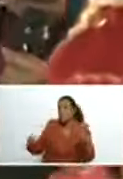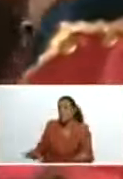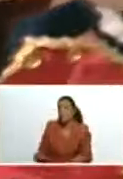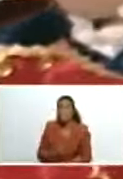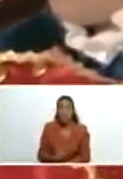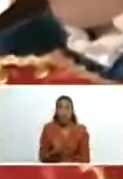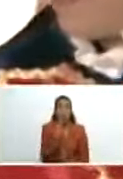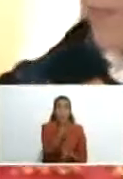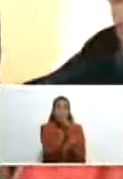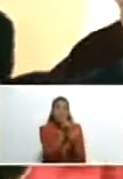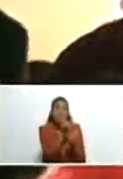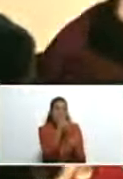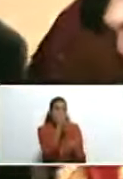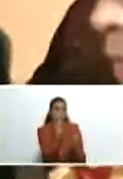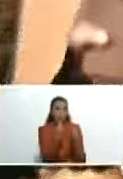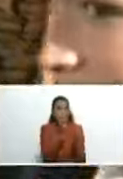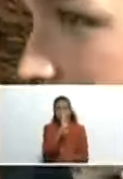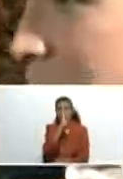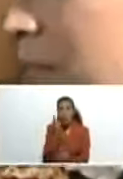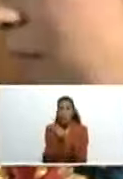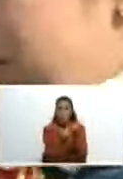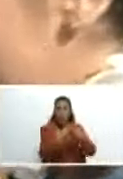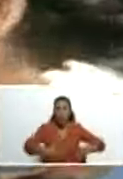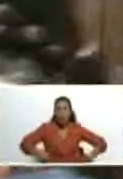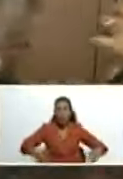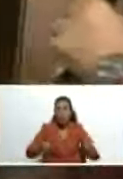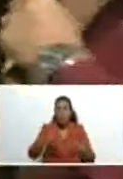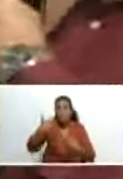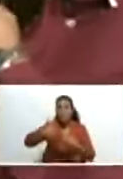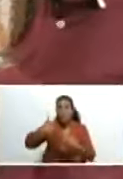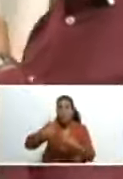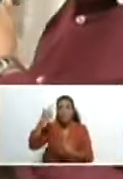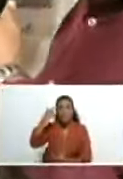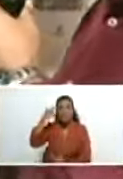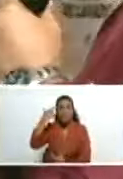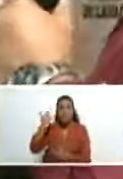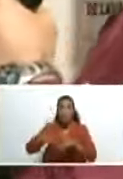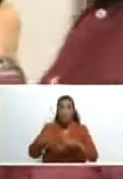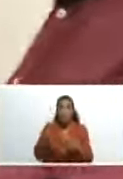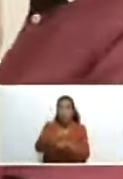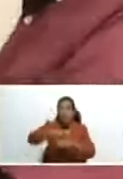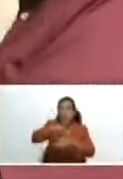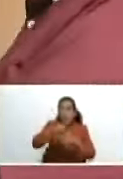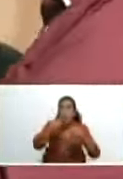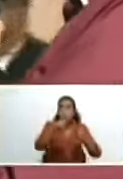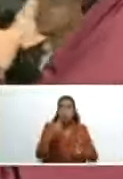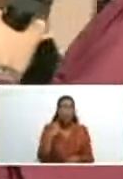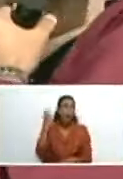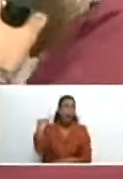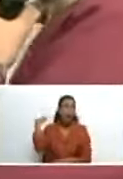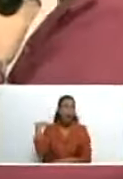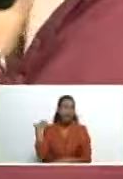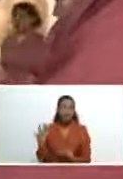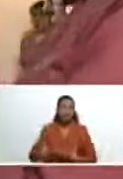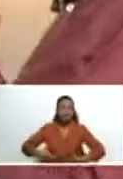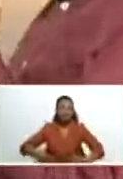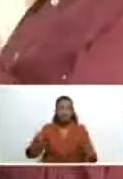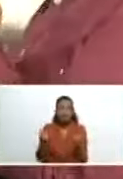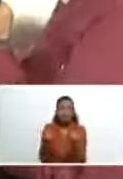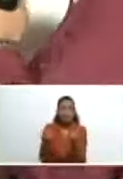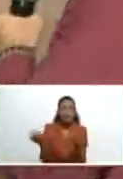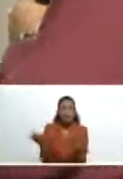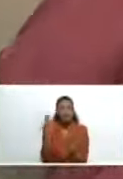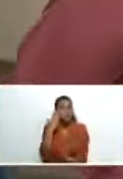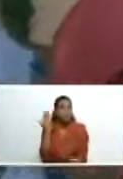voraz, ¿ah? Del modelo petrolero, voraz, derrochista, rentista. ¿Qué